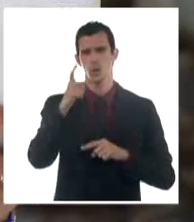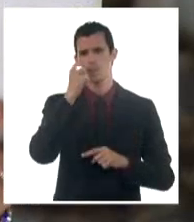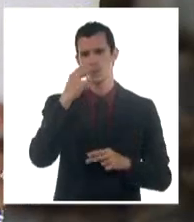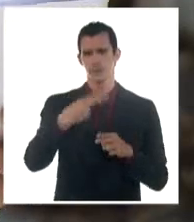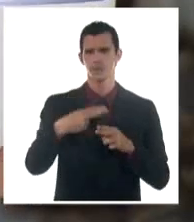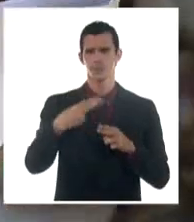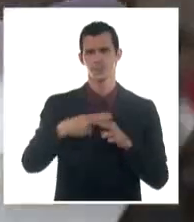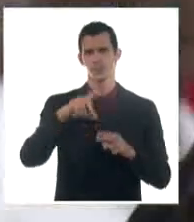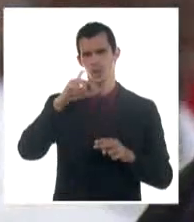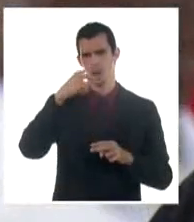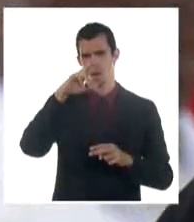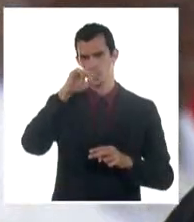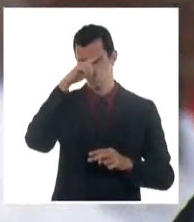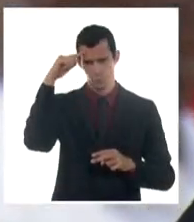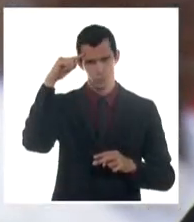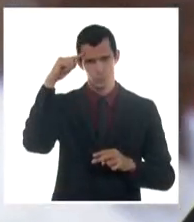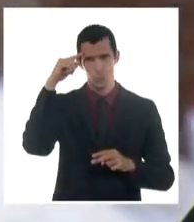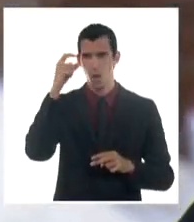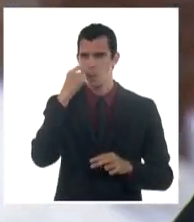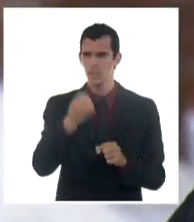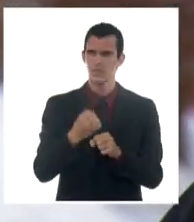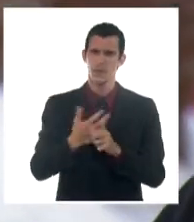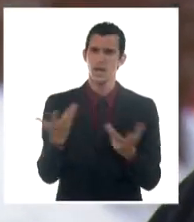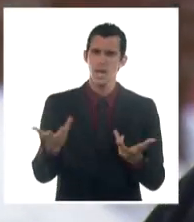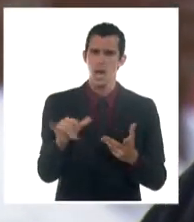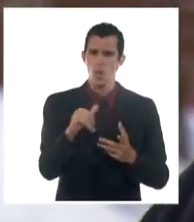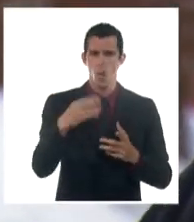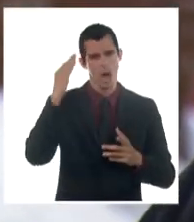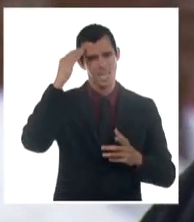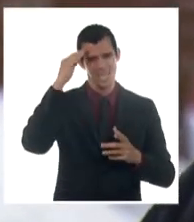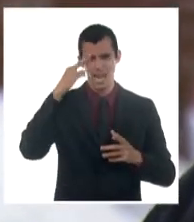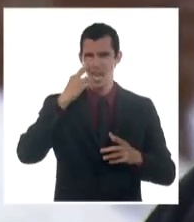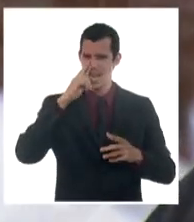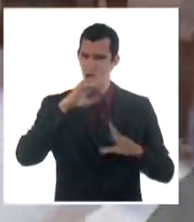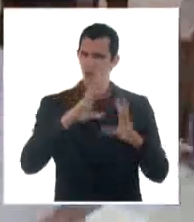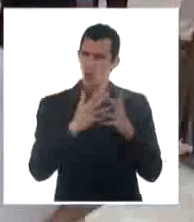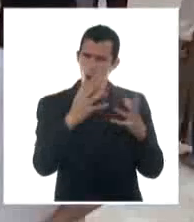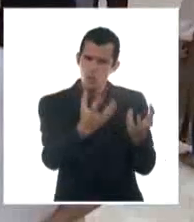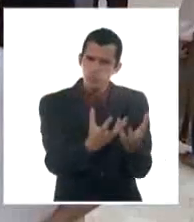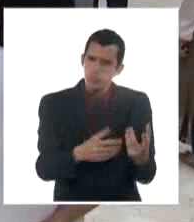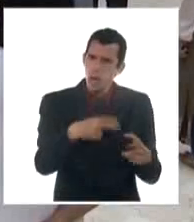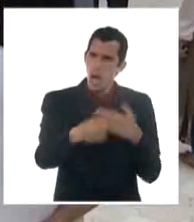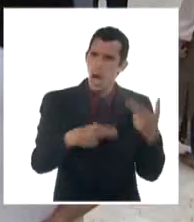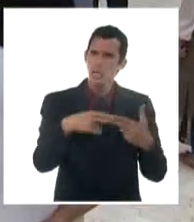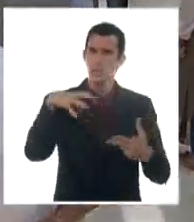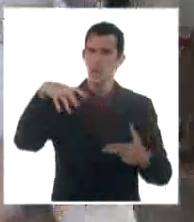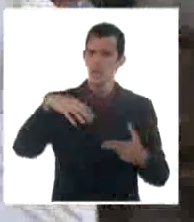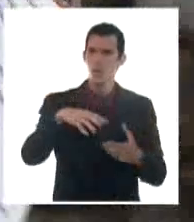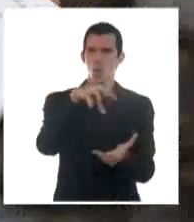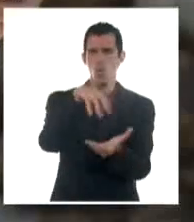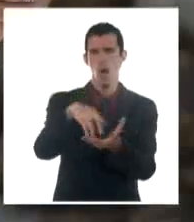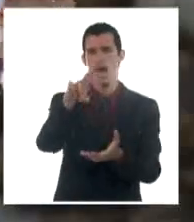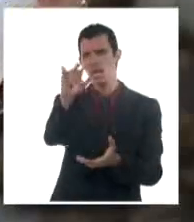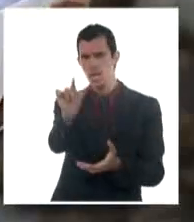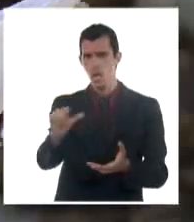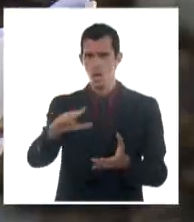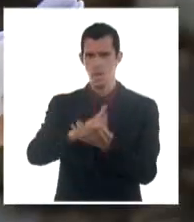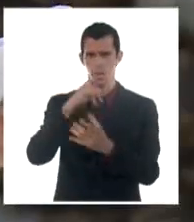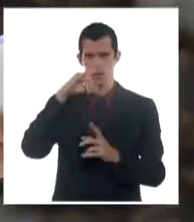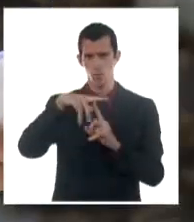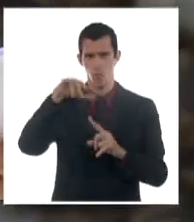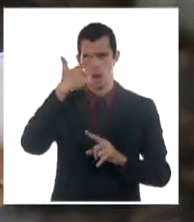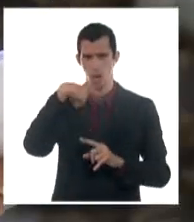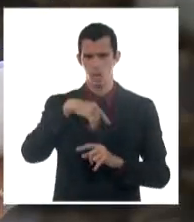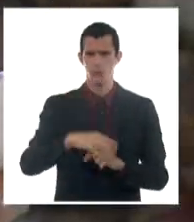carbonero de la Unidad Empresarial de Base Silvícola Río Mantua de Pinar del Río. Rafael